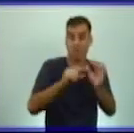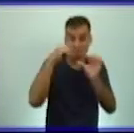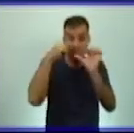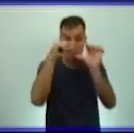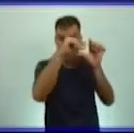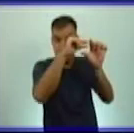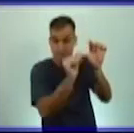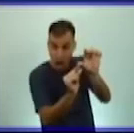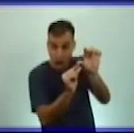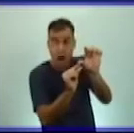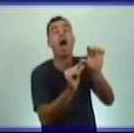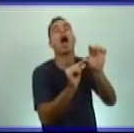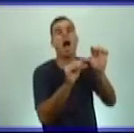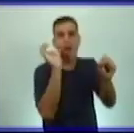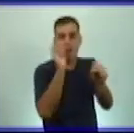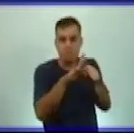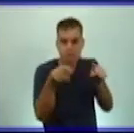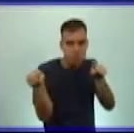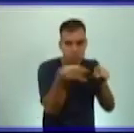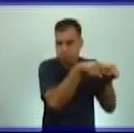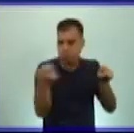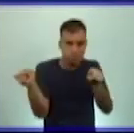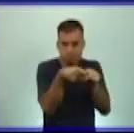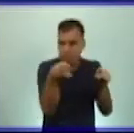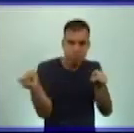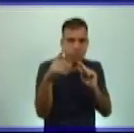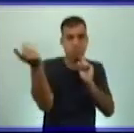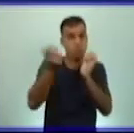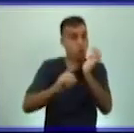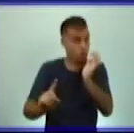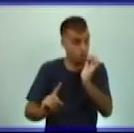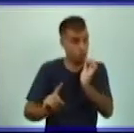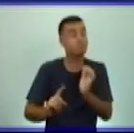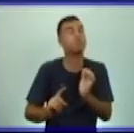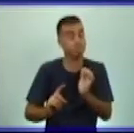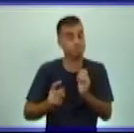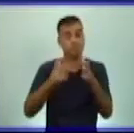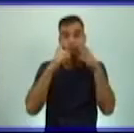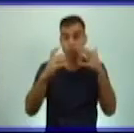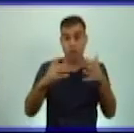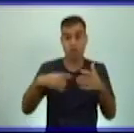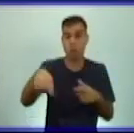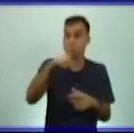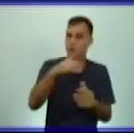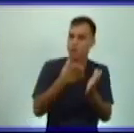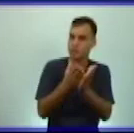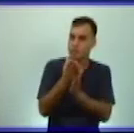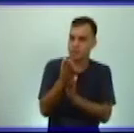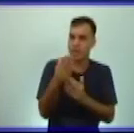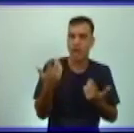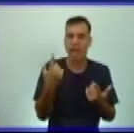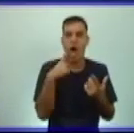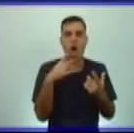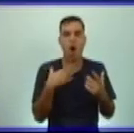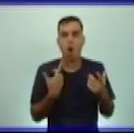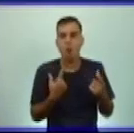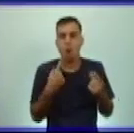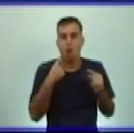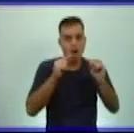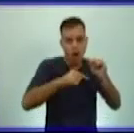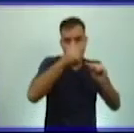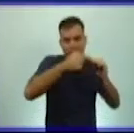interruptor, comienza a circular la corriente. Es importante entonces que ustedes sigan el sentido en que circula la